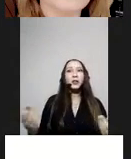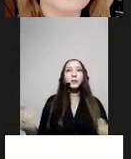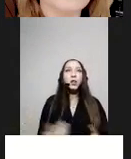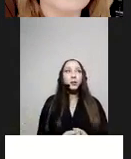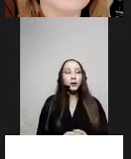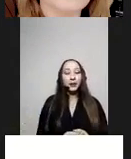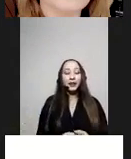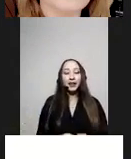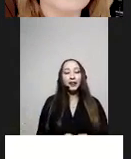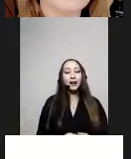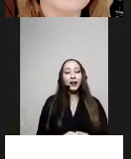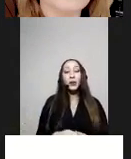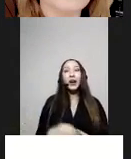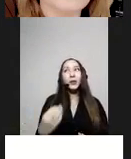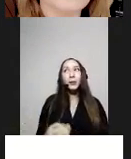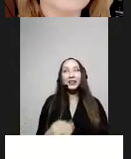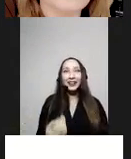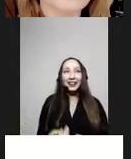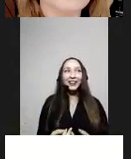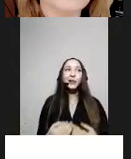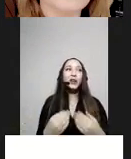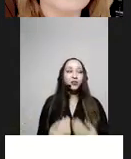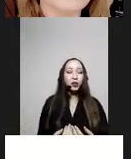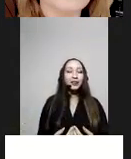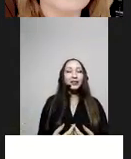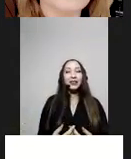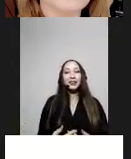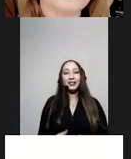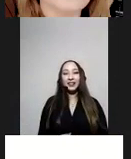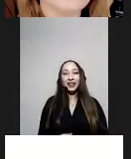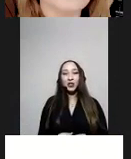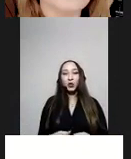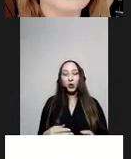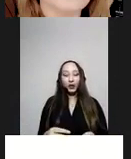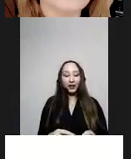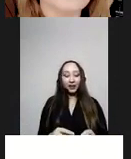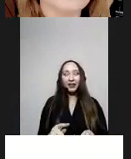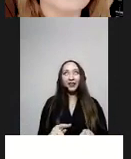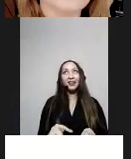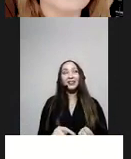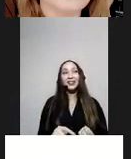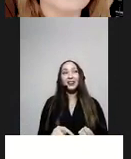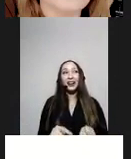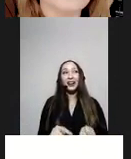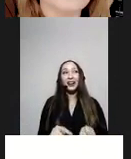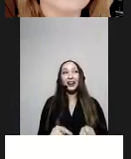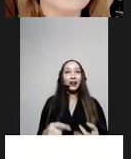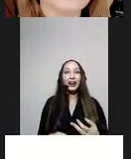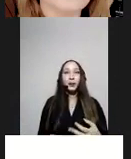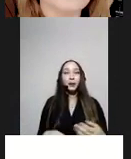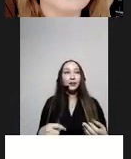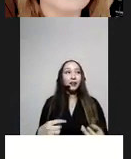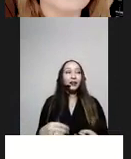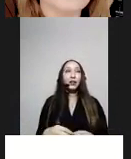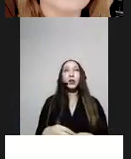de hecho Steve Jobs era un ávido practicante de mindfulness. Dicen que todo lo que es el iPhone,